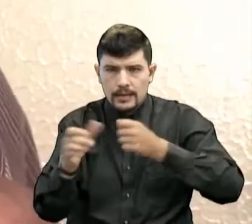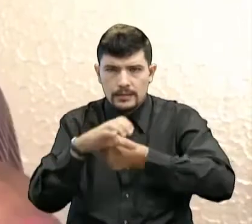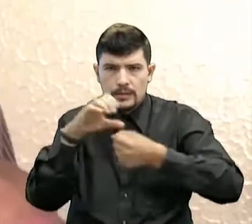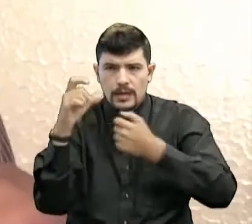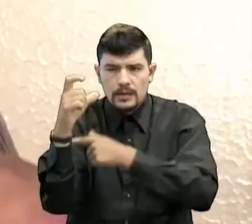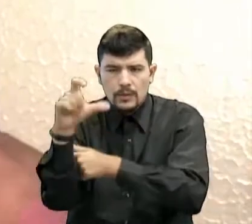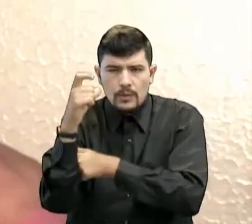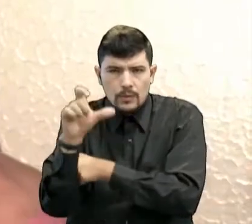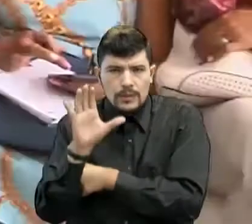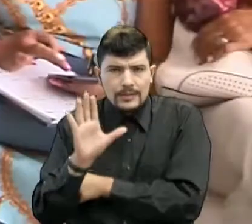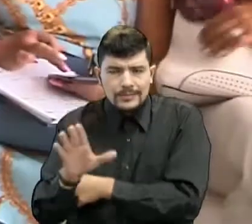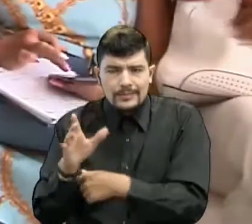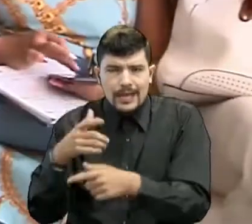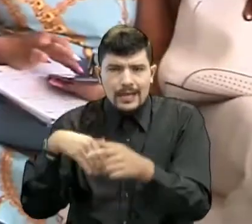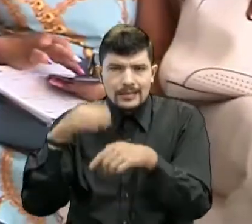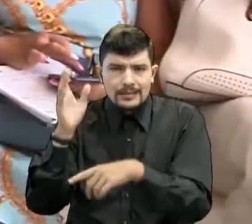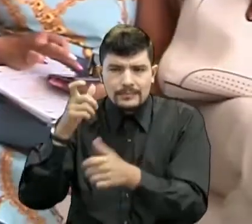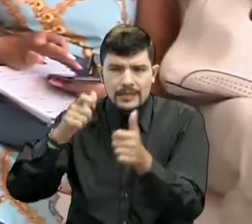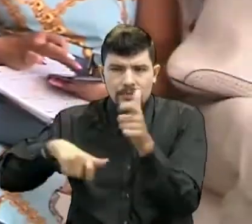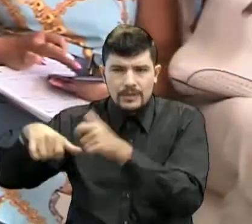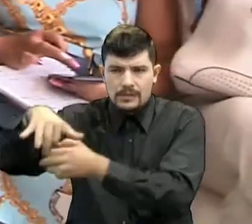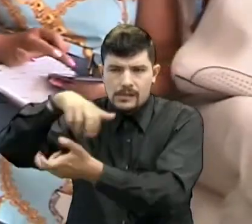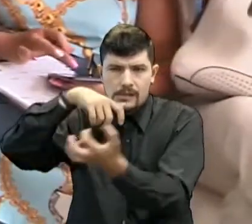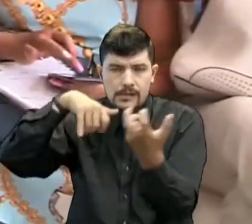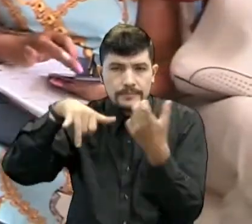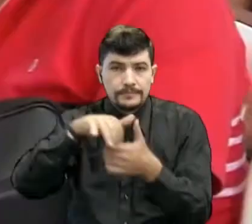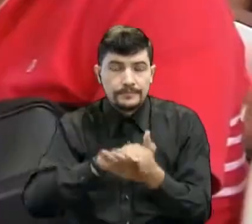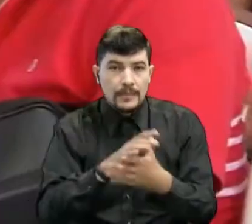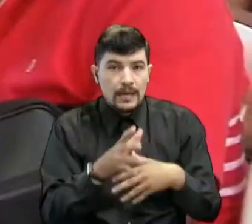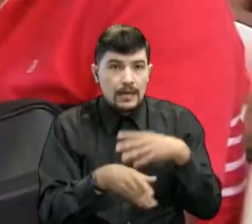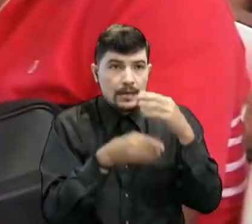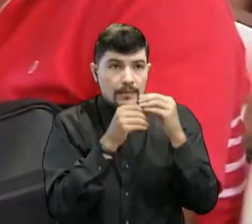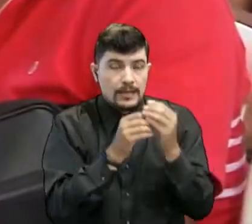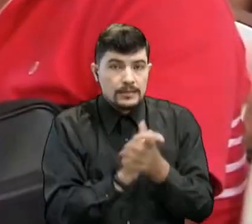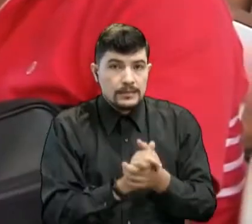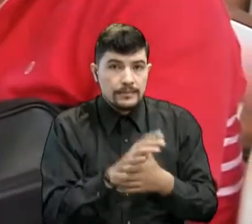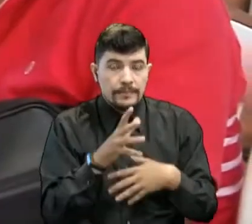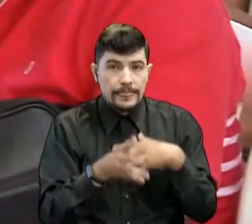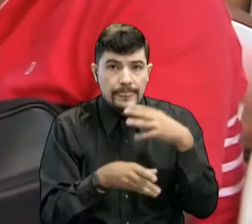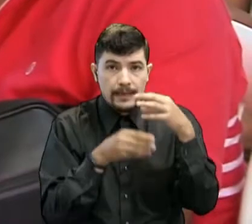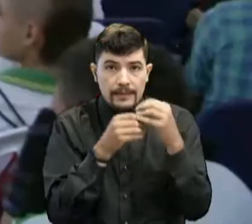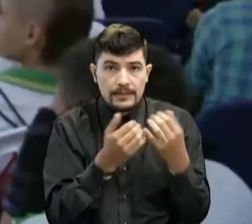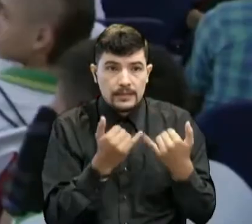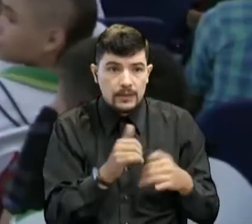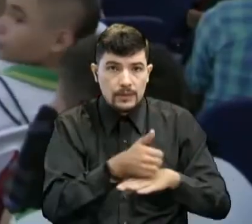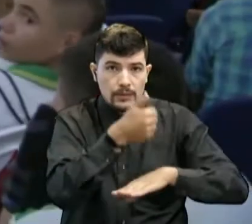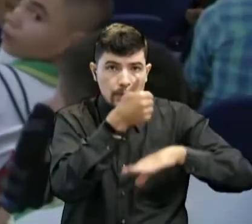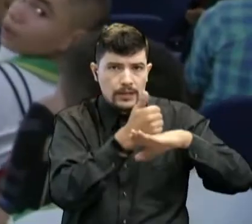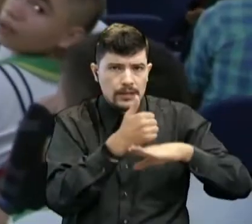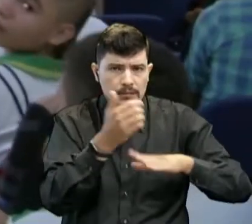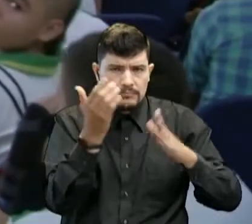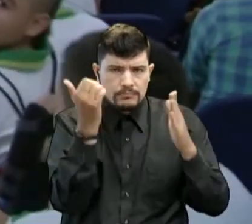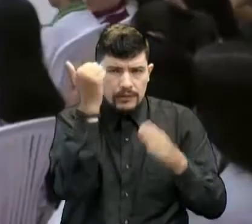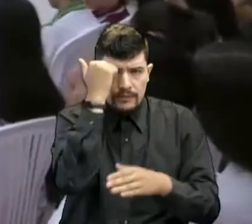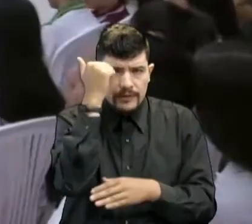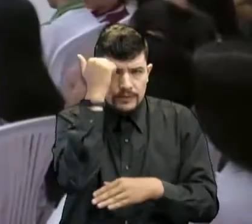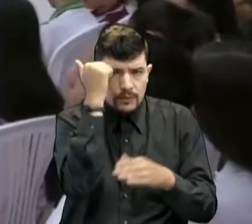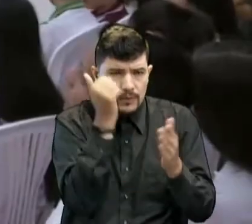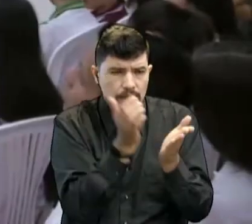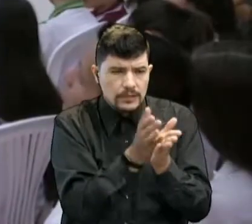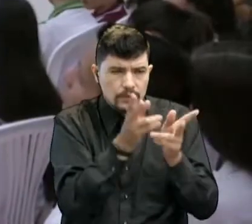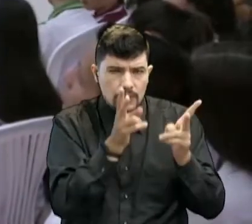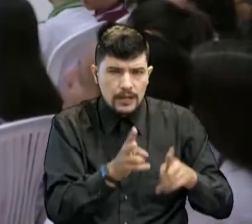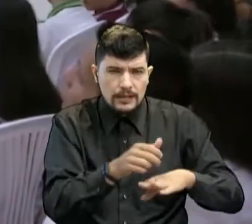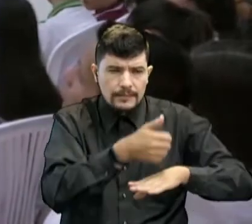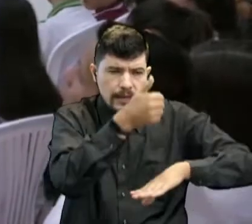hay la movilidad de la población. Por otro lado, las autoridades educativas han señalado que continúan trabajando de la mano con los directivos docentes de